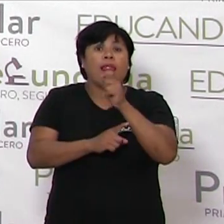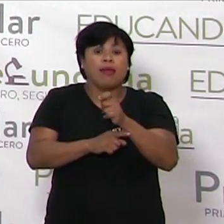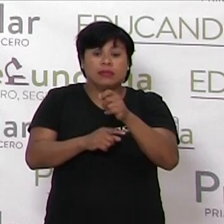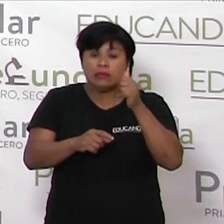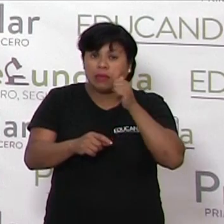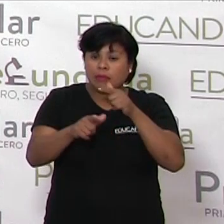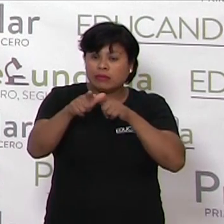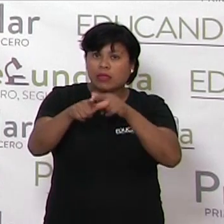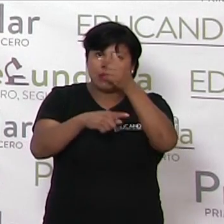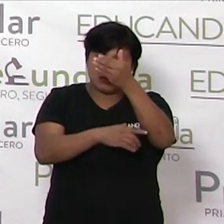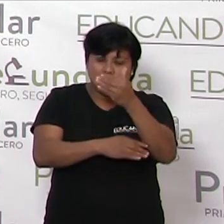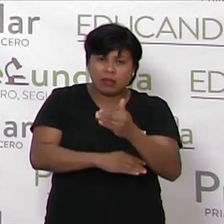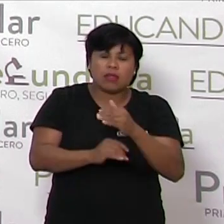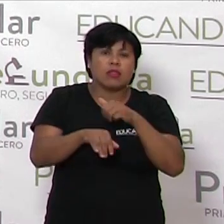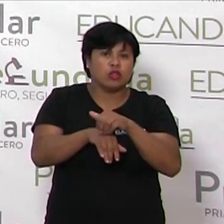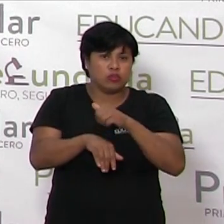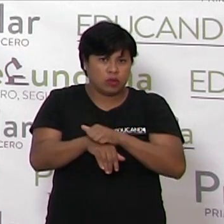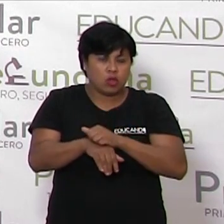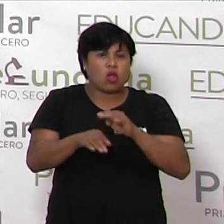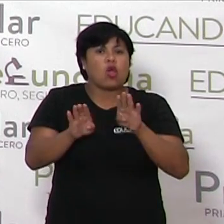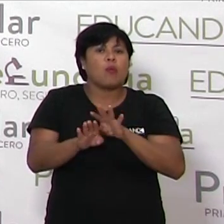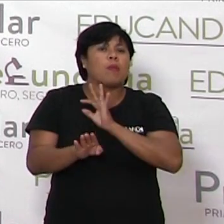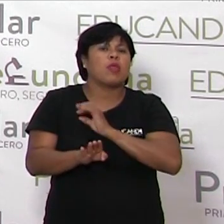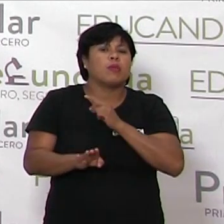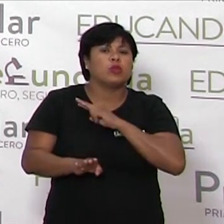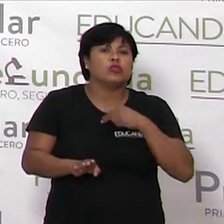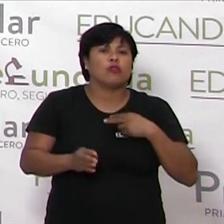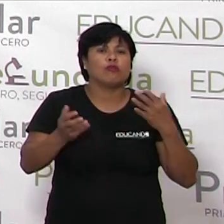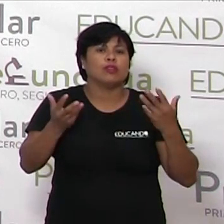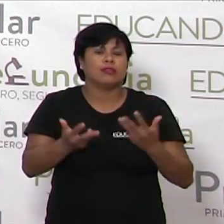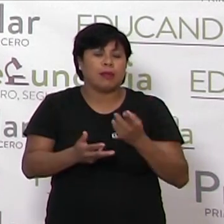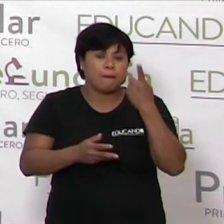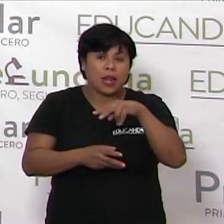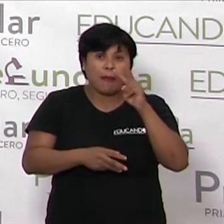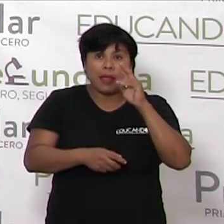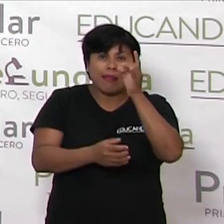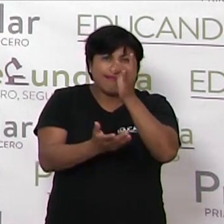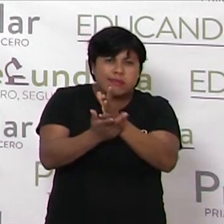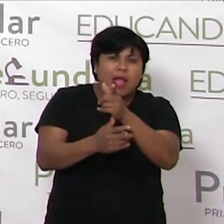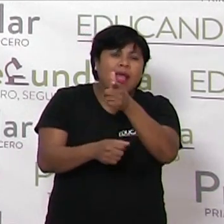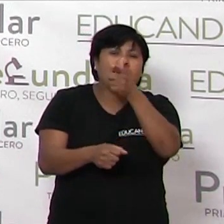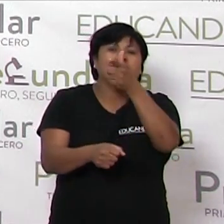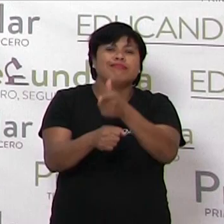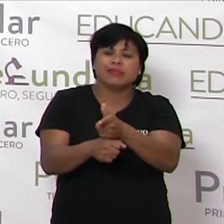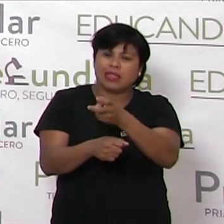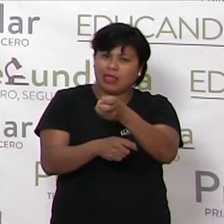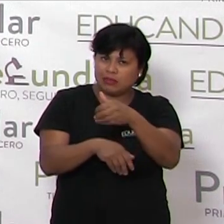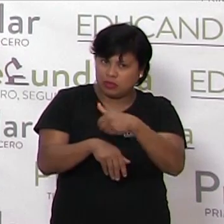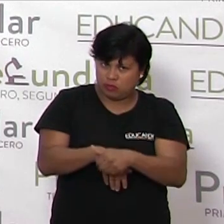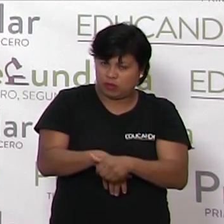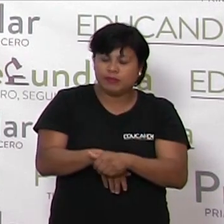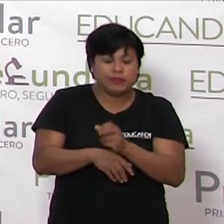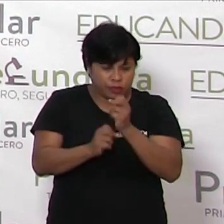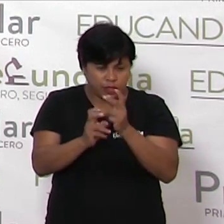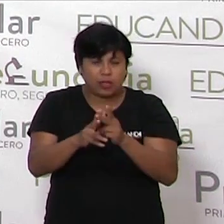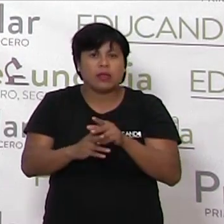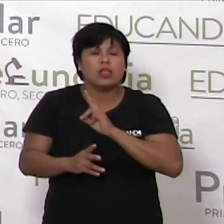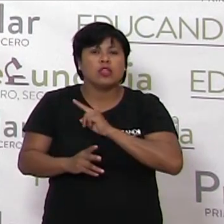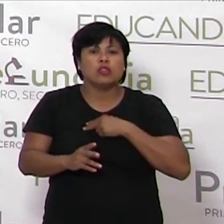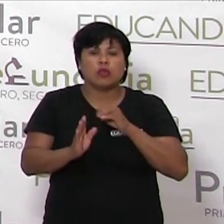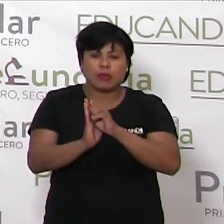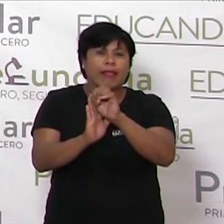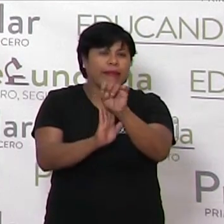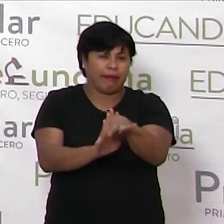factor constante de esta proporcionalidad, pero también cómo le podemos hacer para identificar ese factor, ¿vale? Bueno,